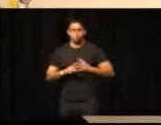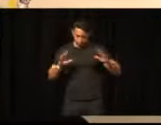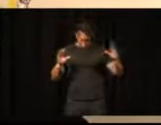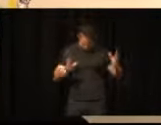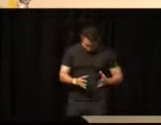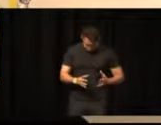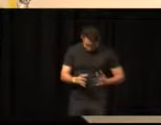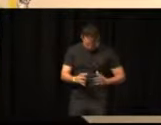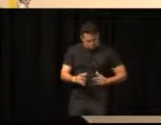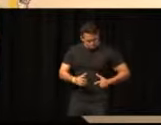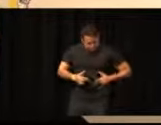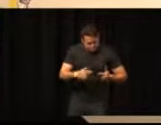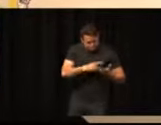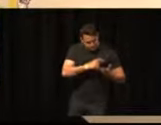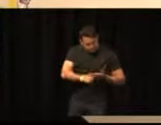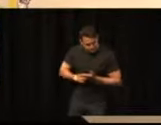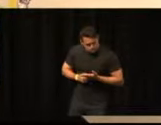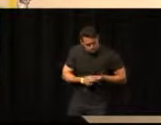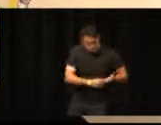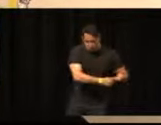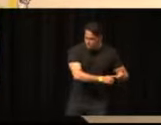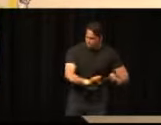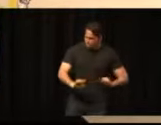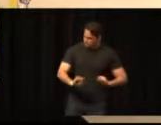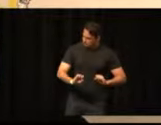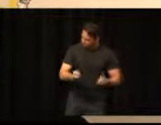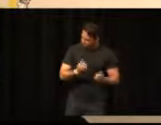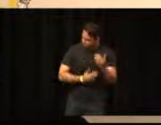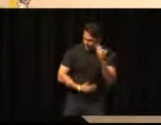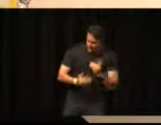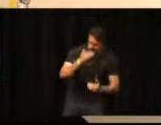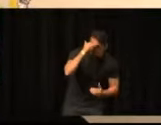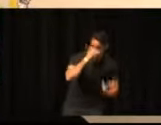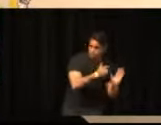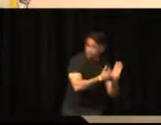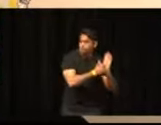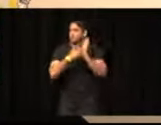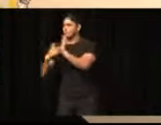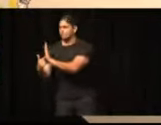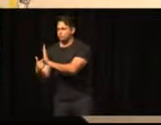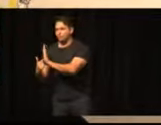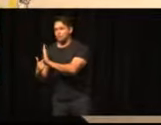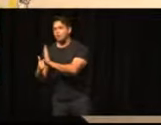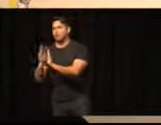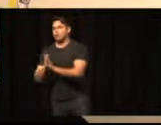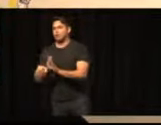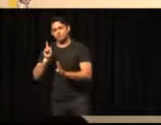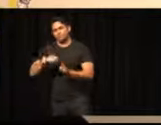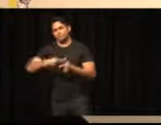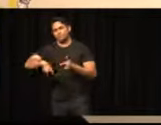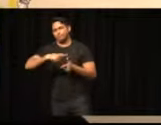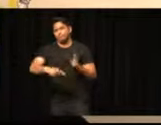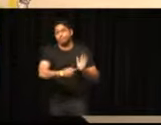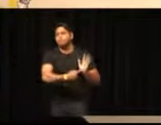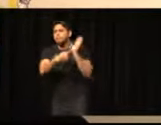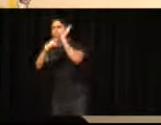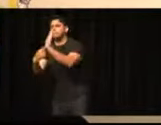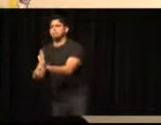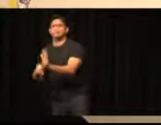pueda fortalecer y mostrar. Creo que el gran problema es ese, es cómo yo voy